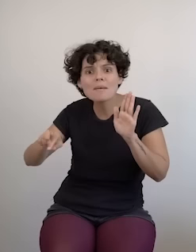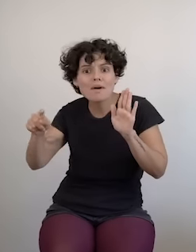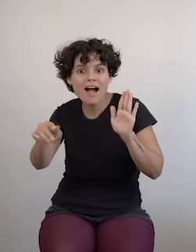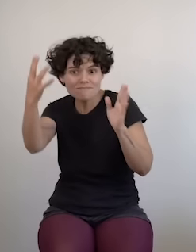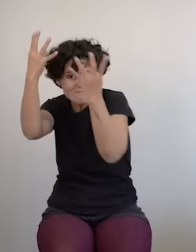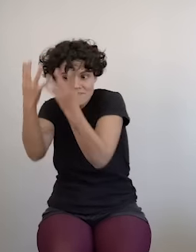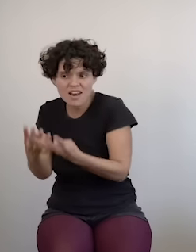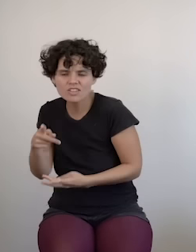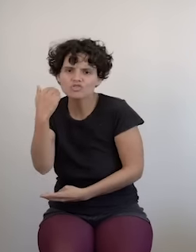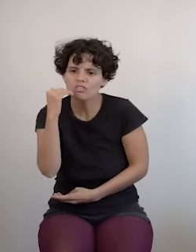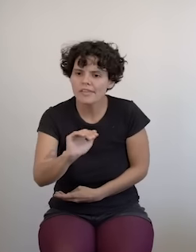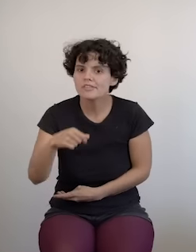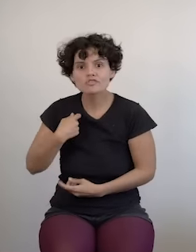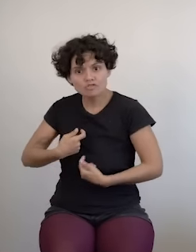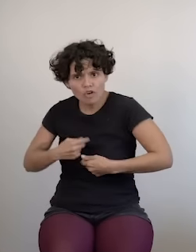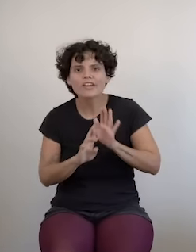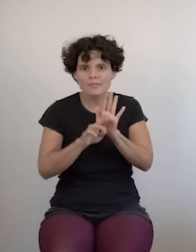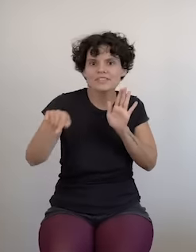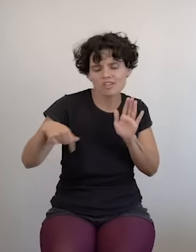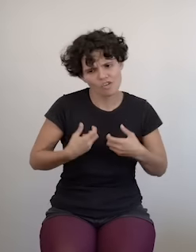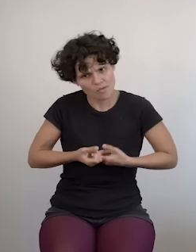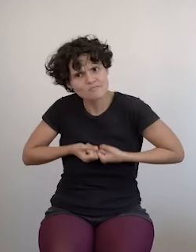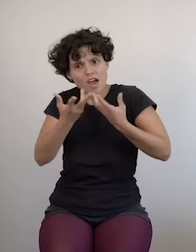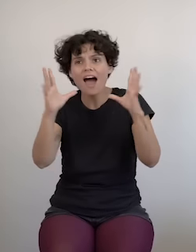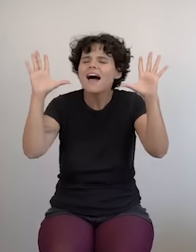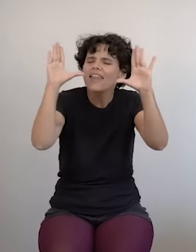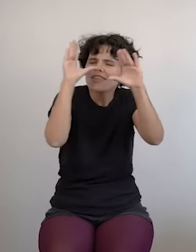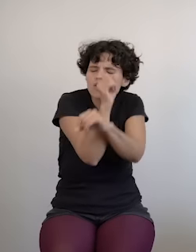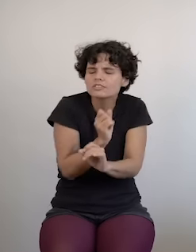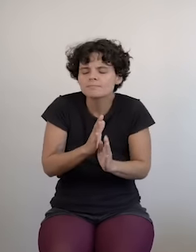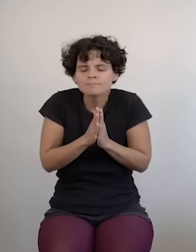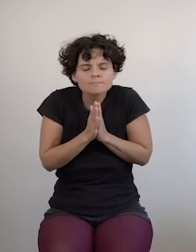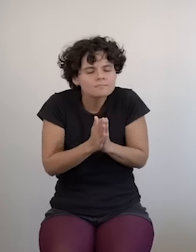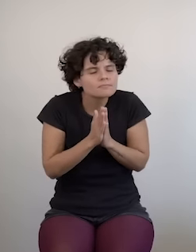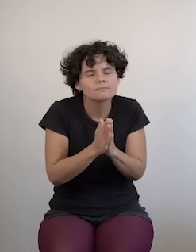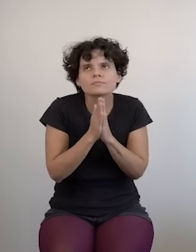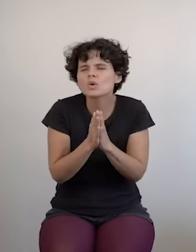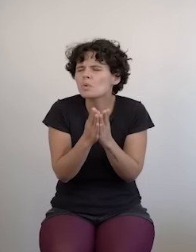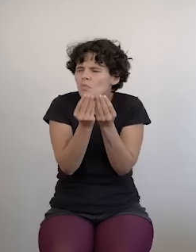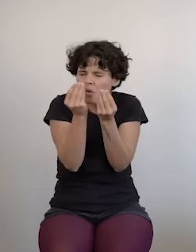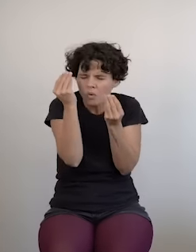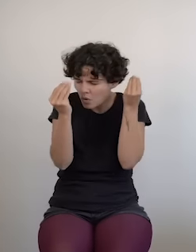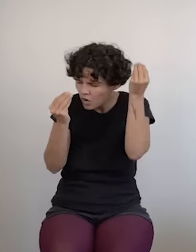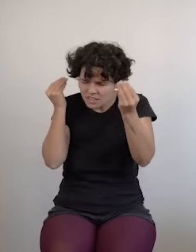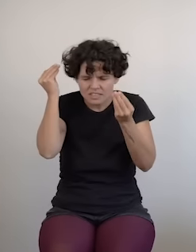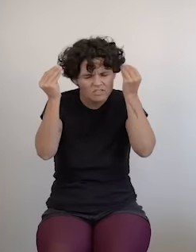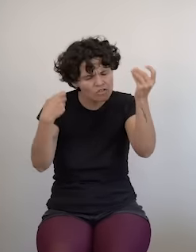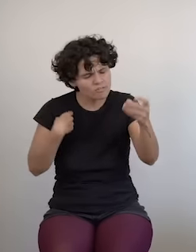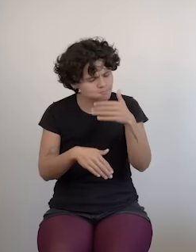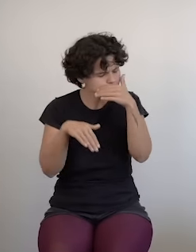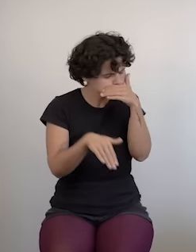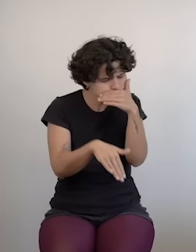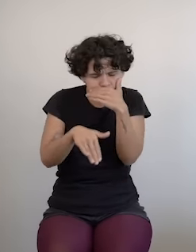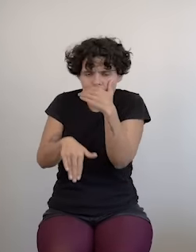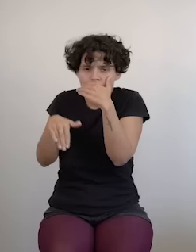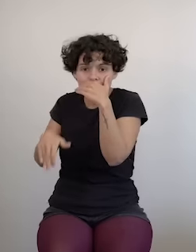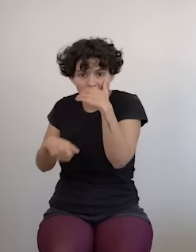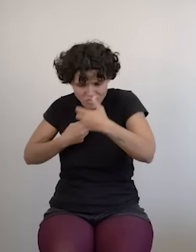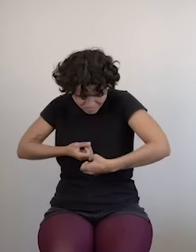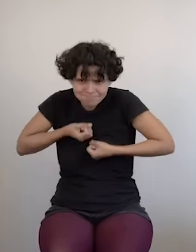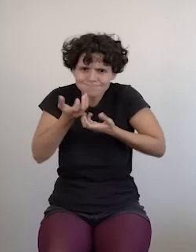niñito que tiene a su papito preso. Por eso me expreso y en la noche rezo. Mucho suceso, pero con el rap